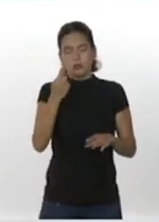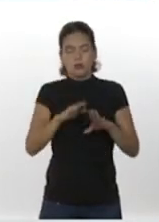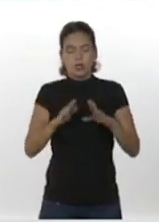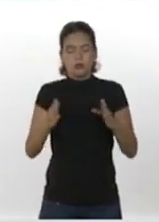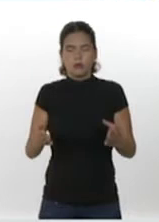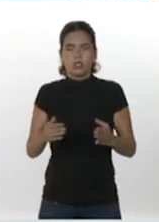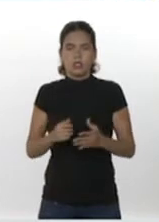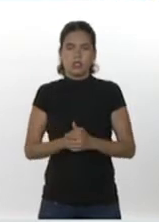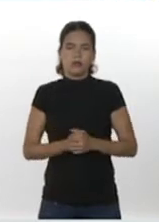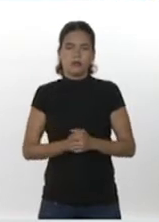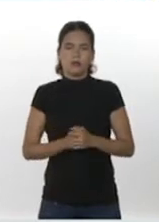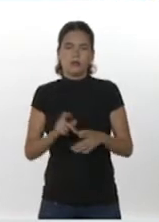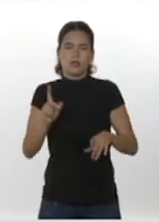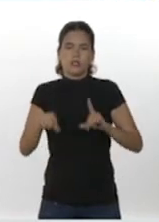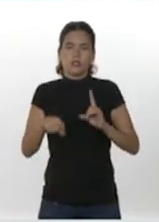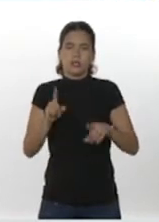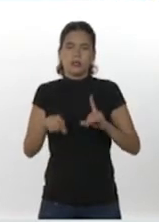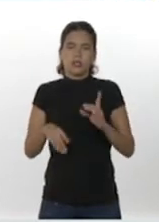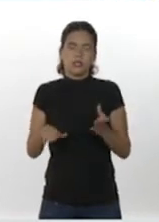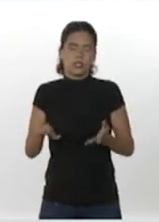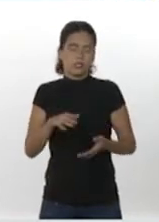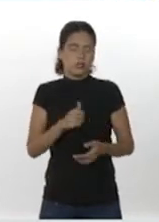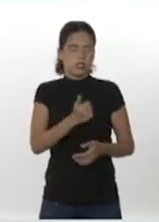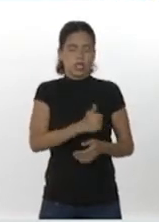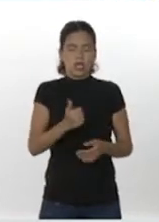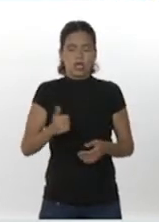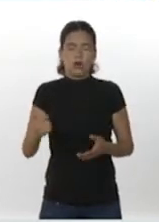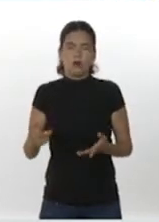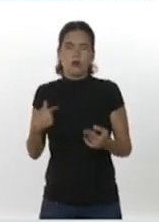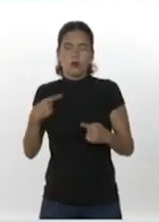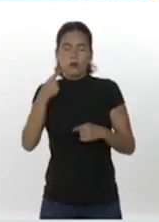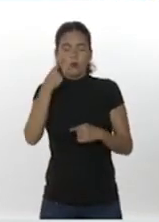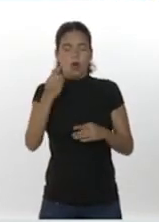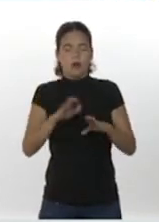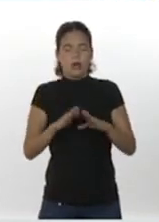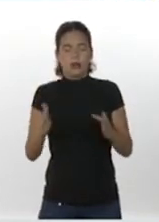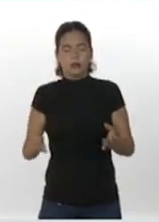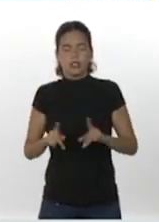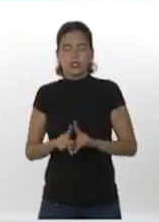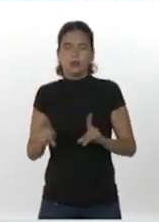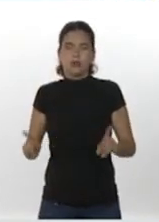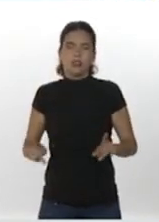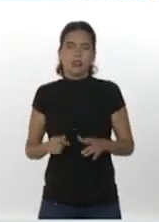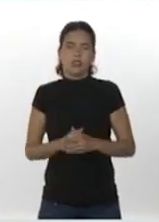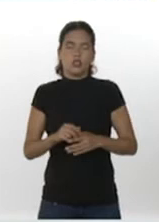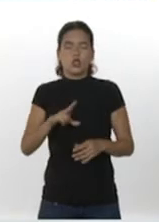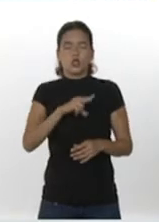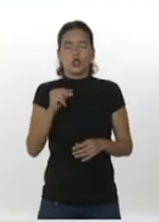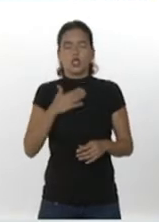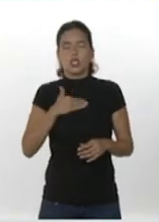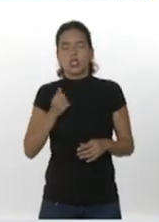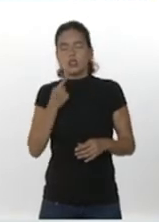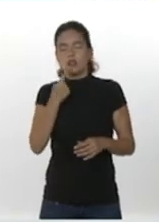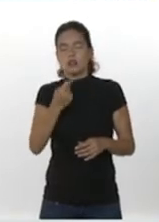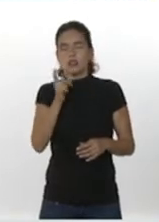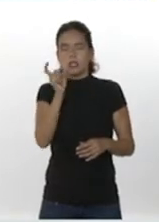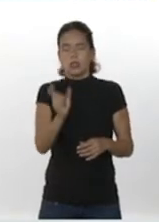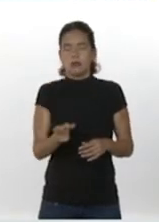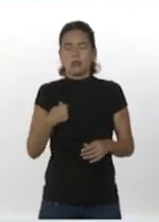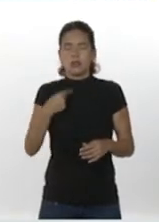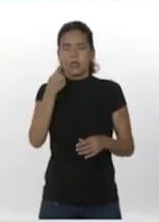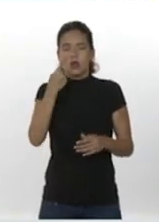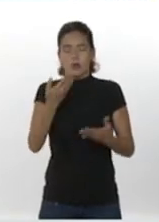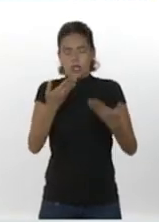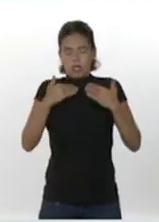y depende del enfoque donde estemos cada uno, vamos a observar algo diferente. No quiere decir que la persona que lo observe de